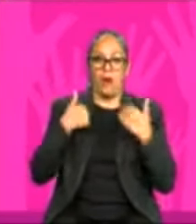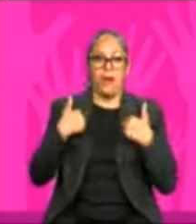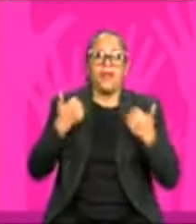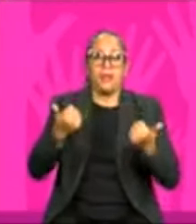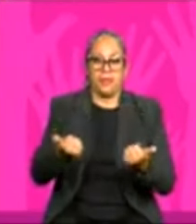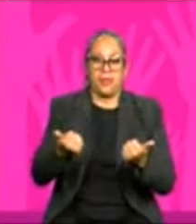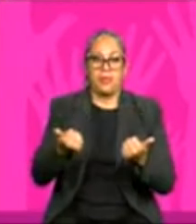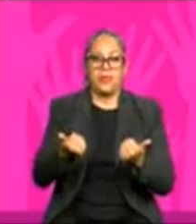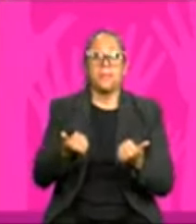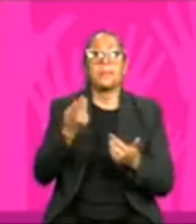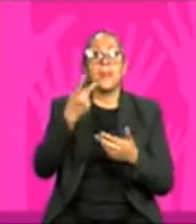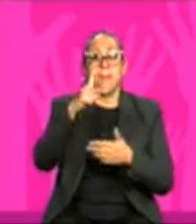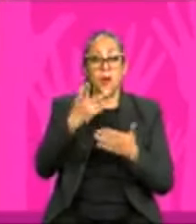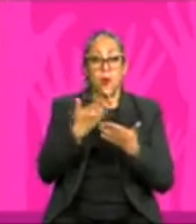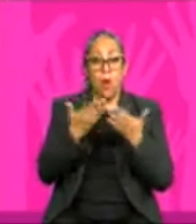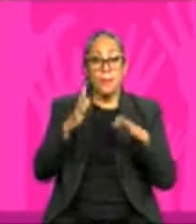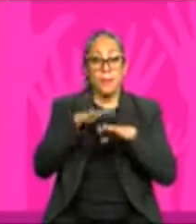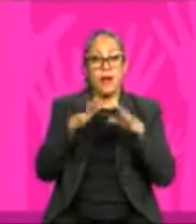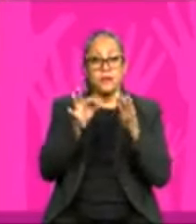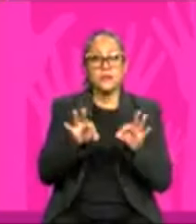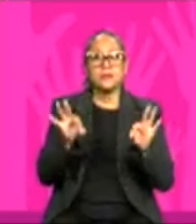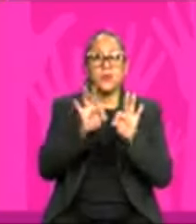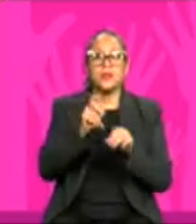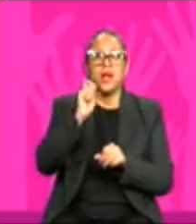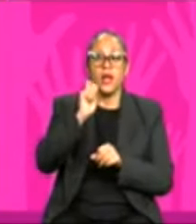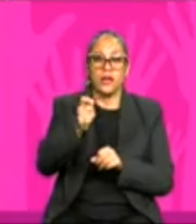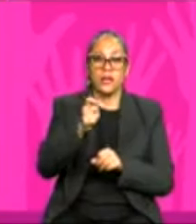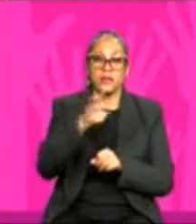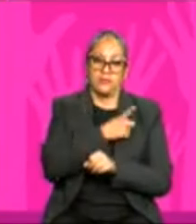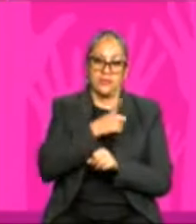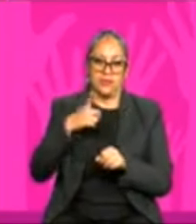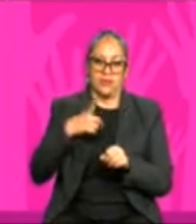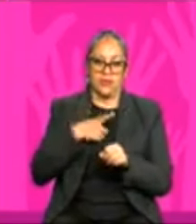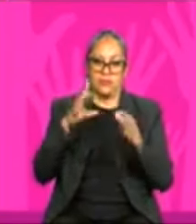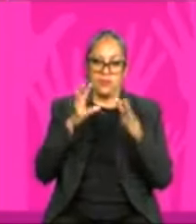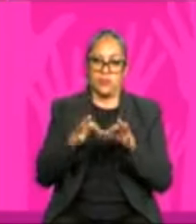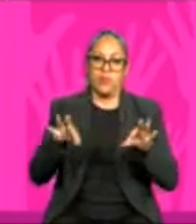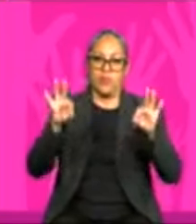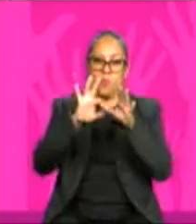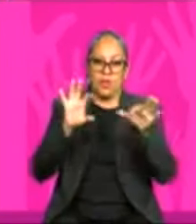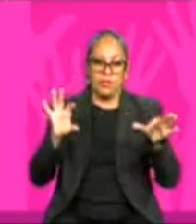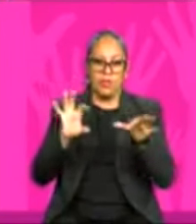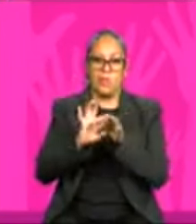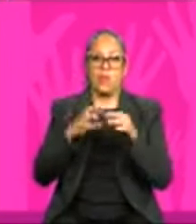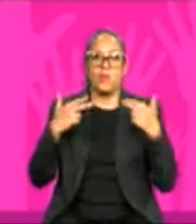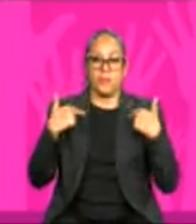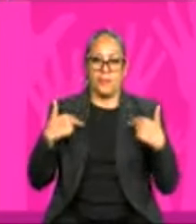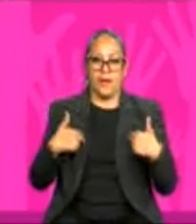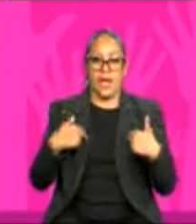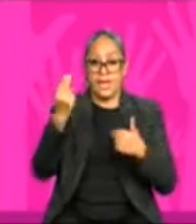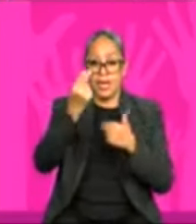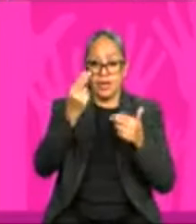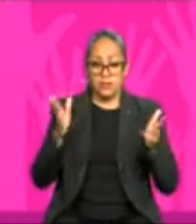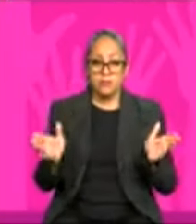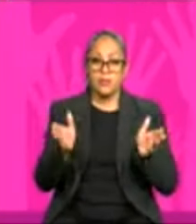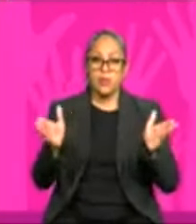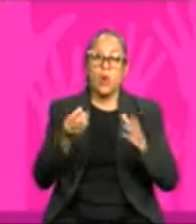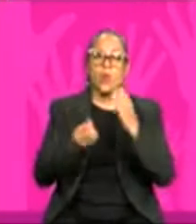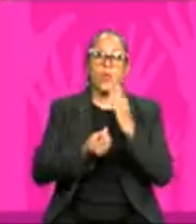cuarta transformación es el humanismo. Por eso seguiremos impulsando la nueva escuela